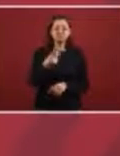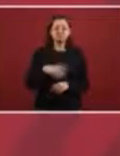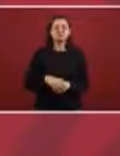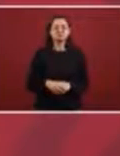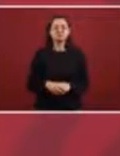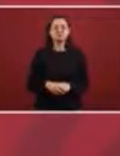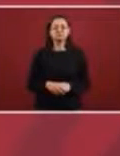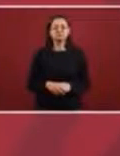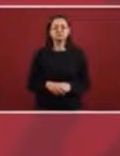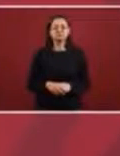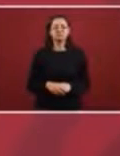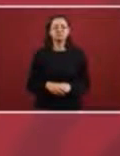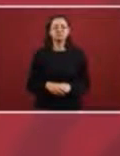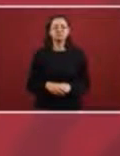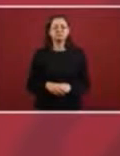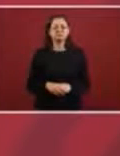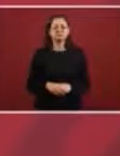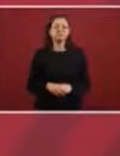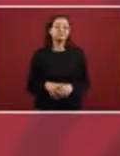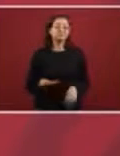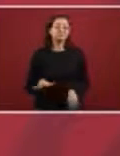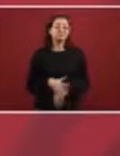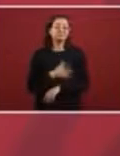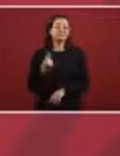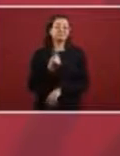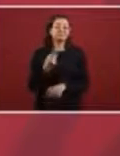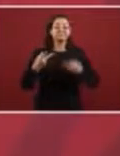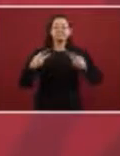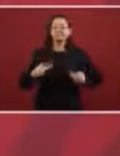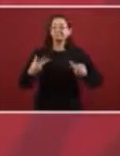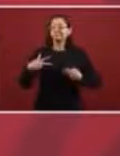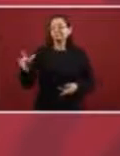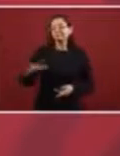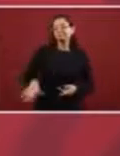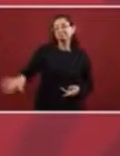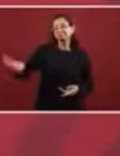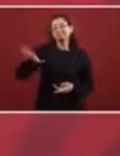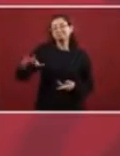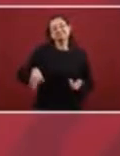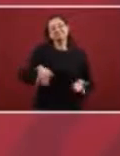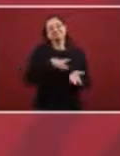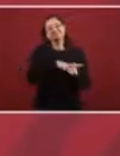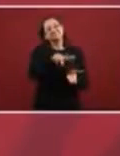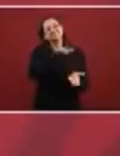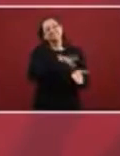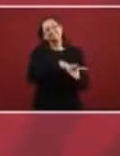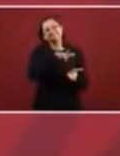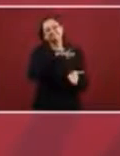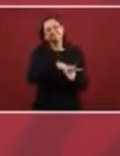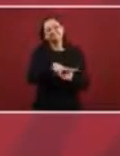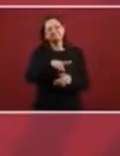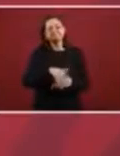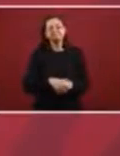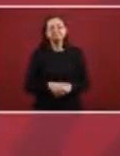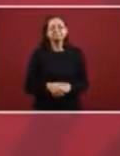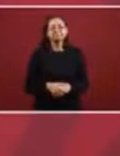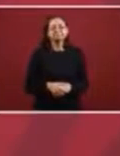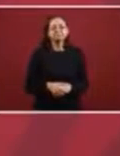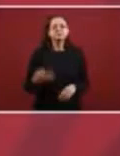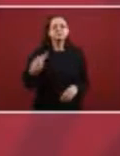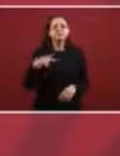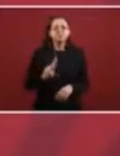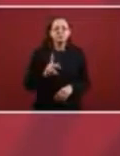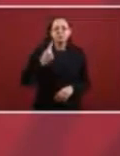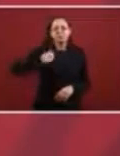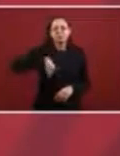porque este la gente nos está apoyando y lo que tenemos que